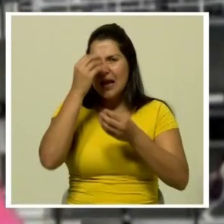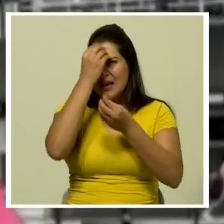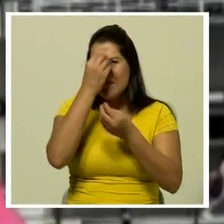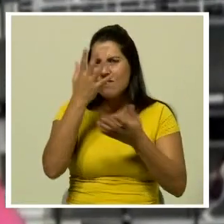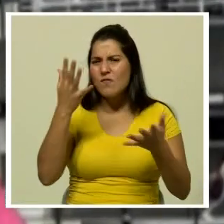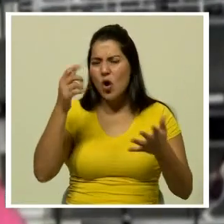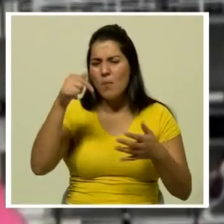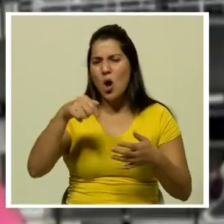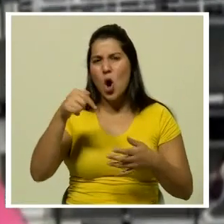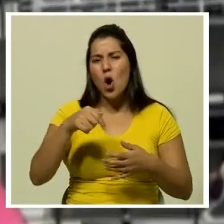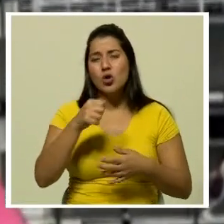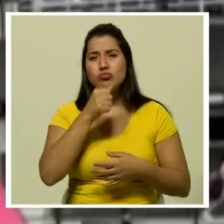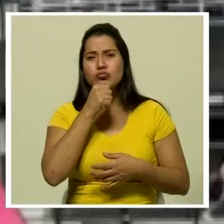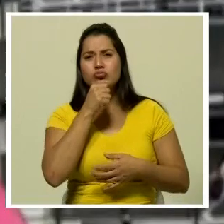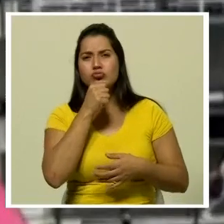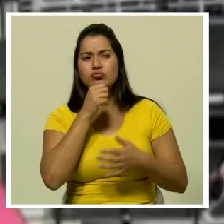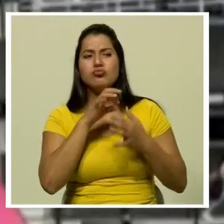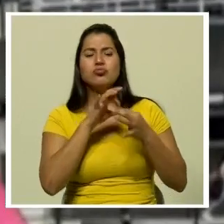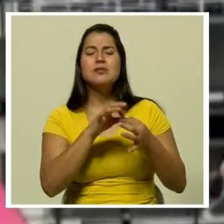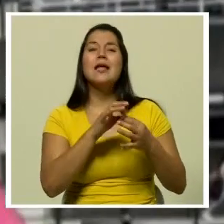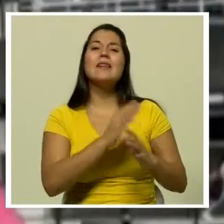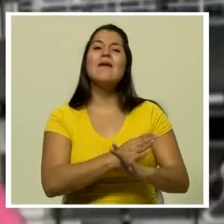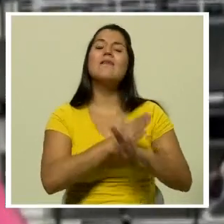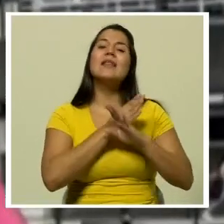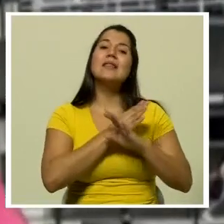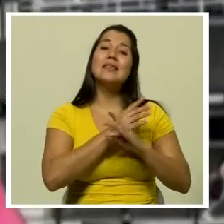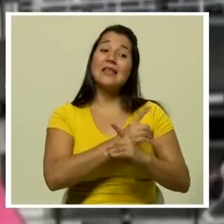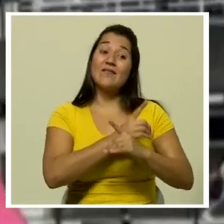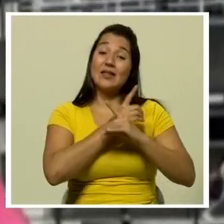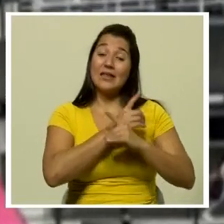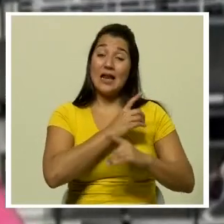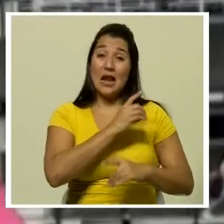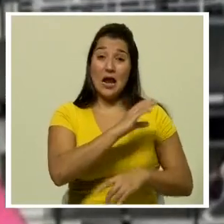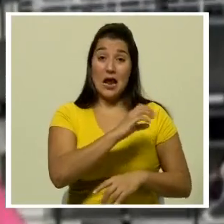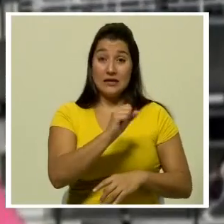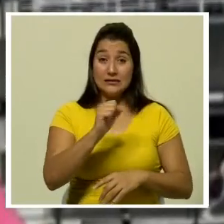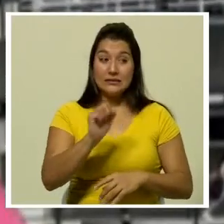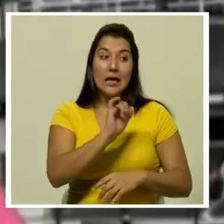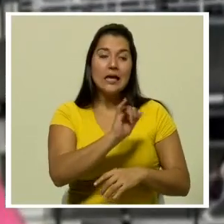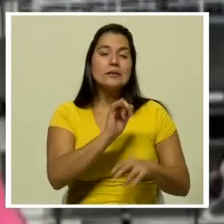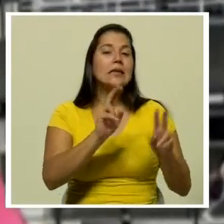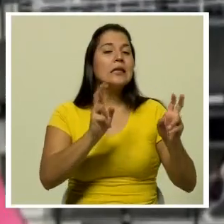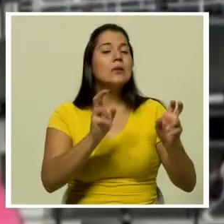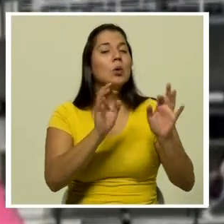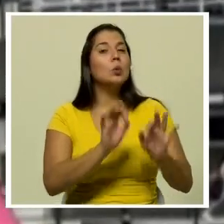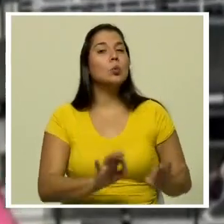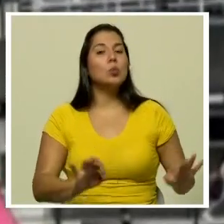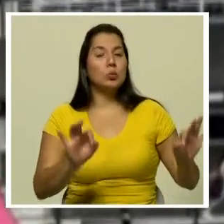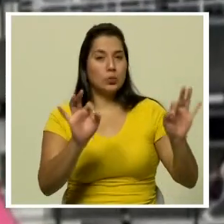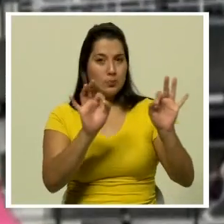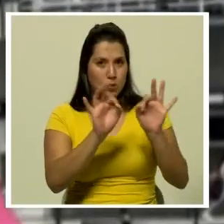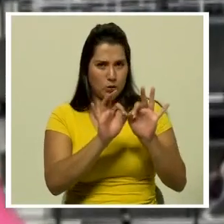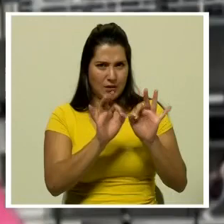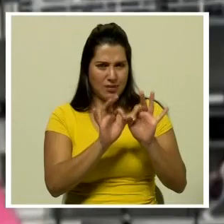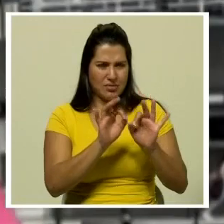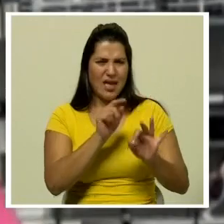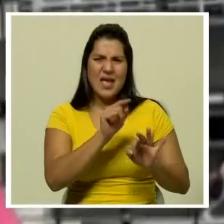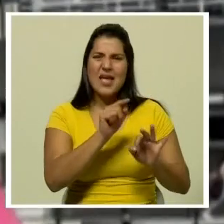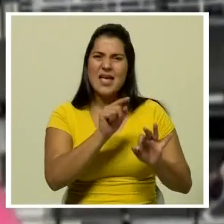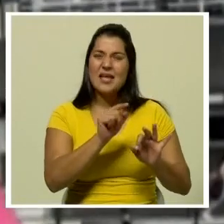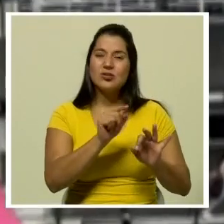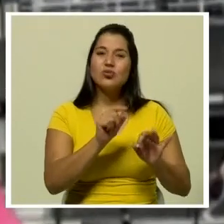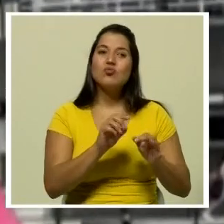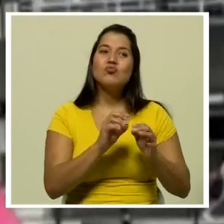presidencial sobre la defensa de la caja del seguro. Ese es un tema que yo creo que va a ser fundamental y tiene que ver con el aumento